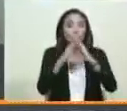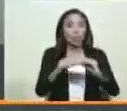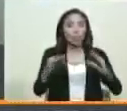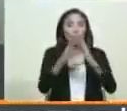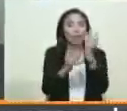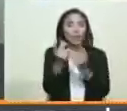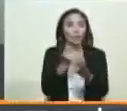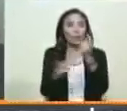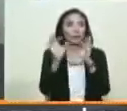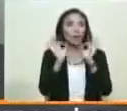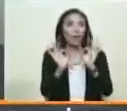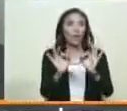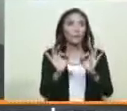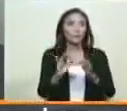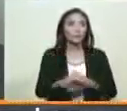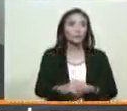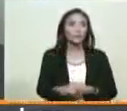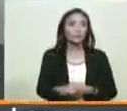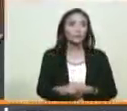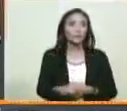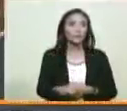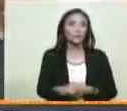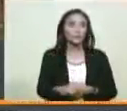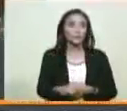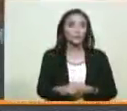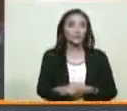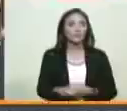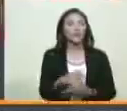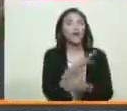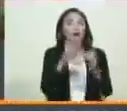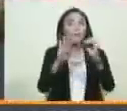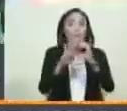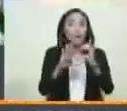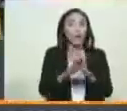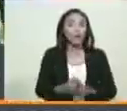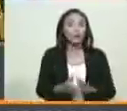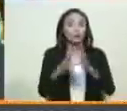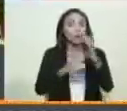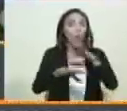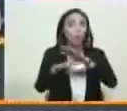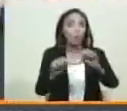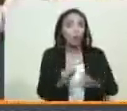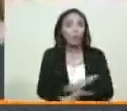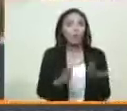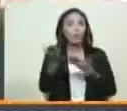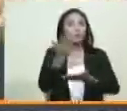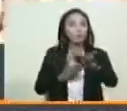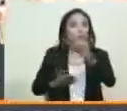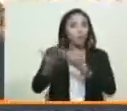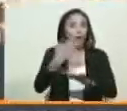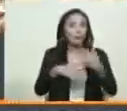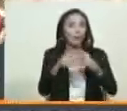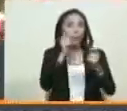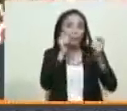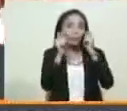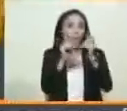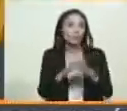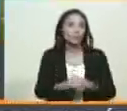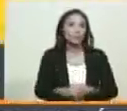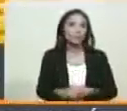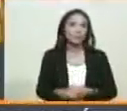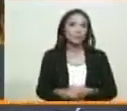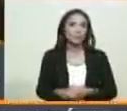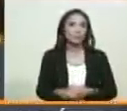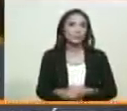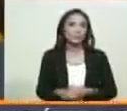económica especial de uso del Petro como moneda de compra, de intercambio.